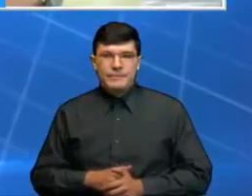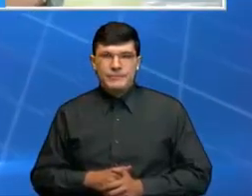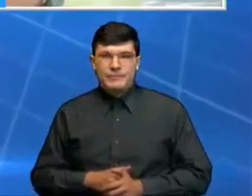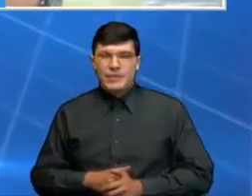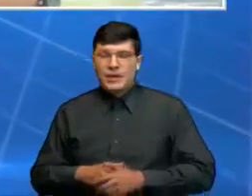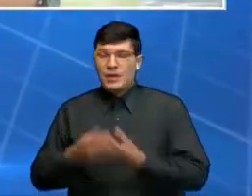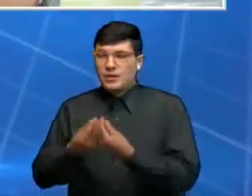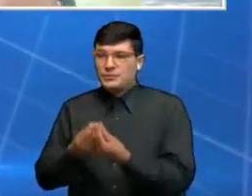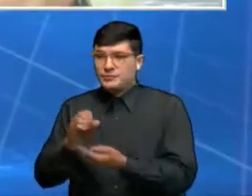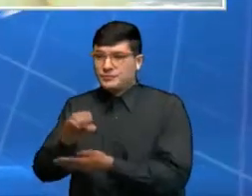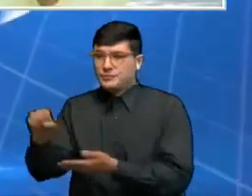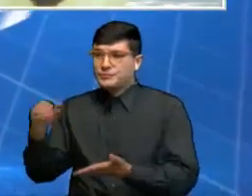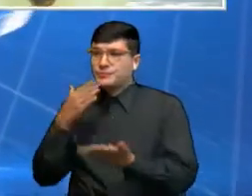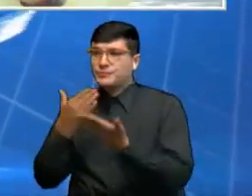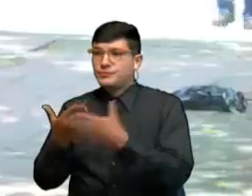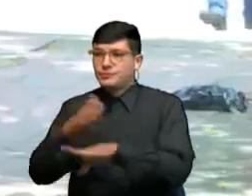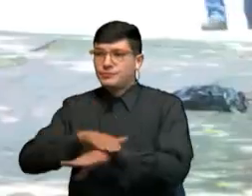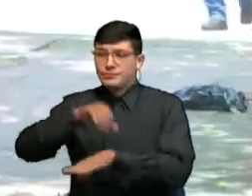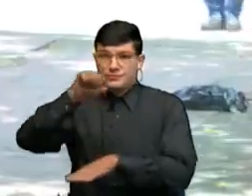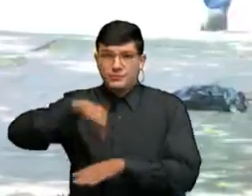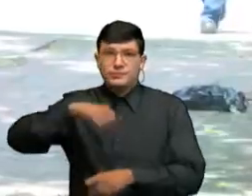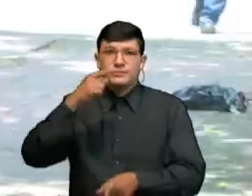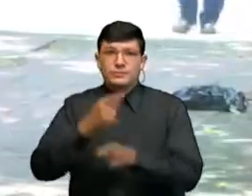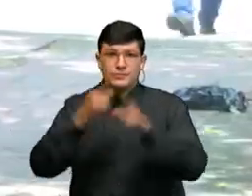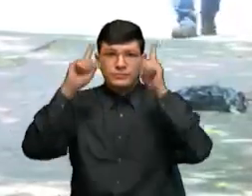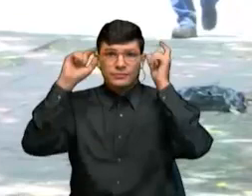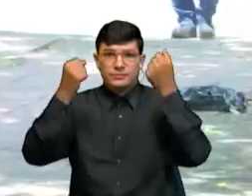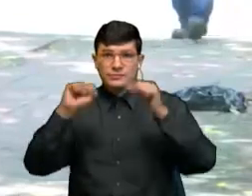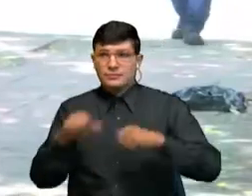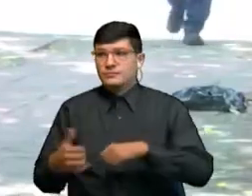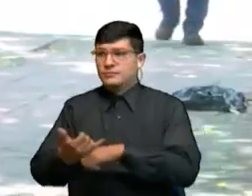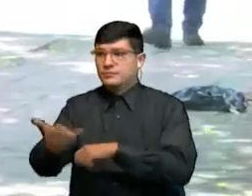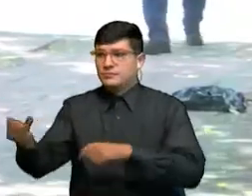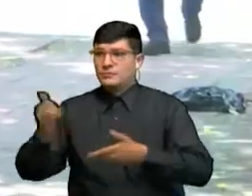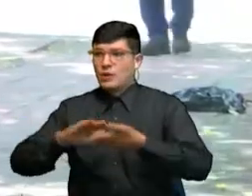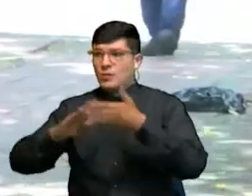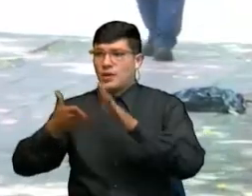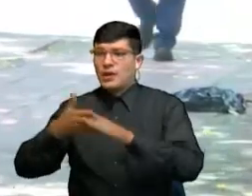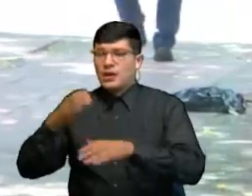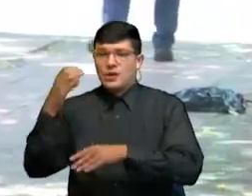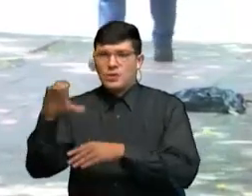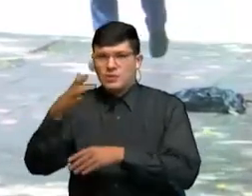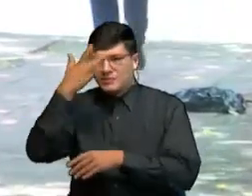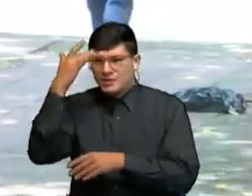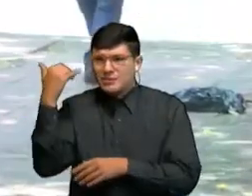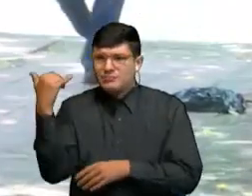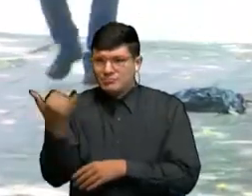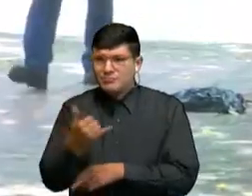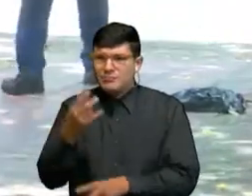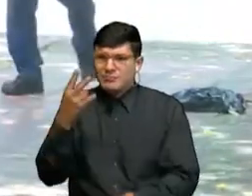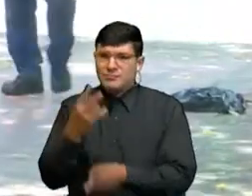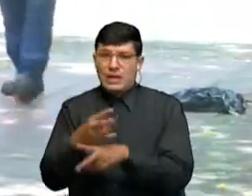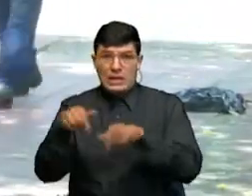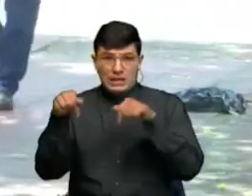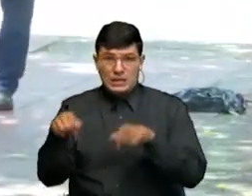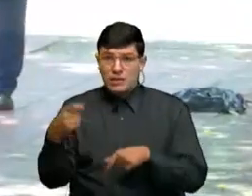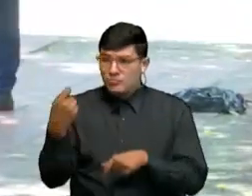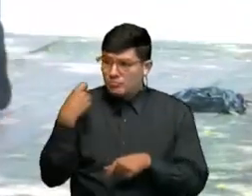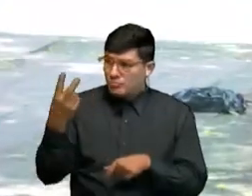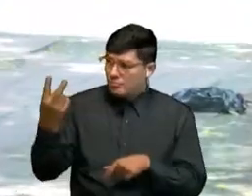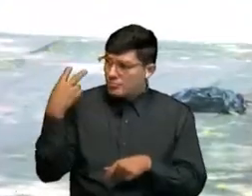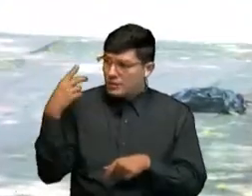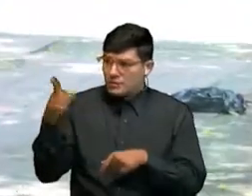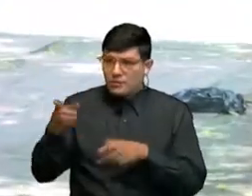compañeros qué tal buenas tardes pues muy preocupados se encuentran los habitantes de cúcuta por la inseguridad que esto genera aquí a mis espaldas el